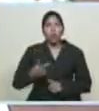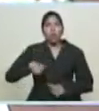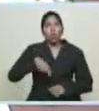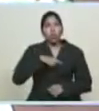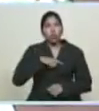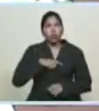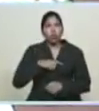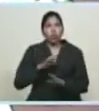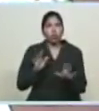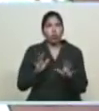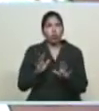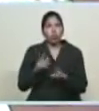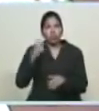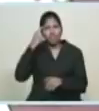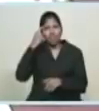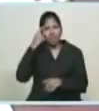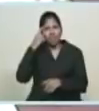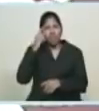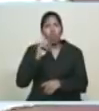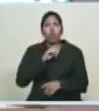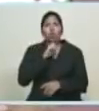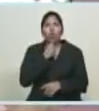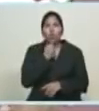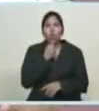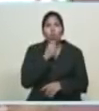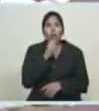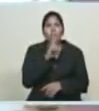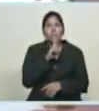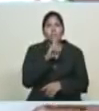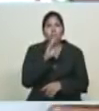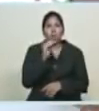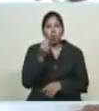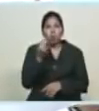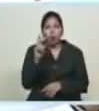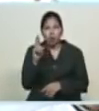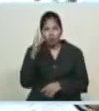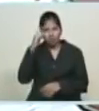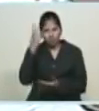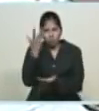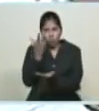Nosotros por la aplicación del código BQR